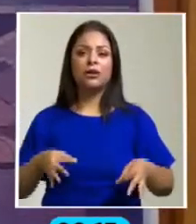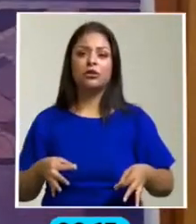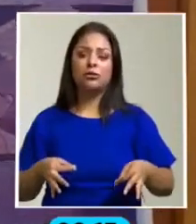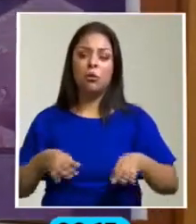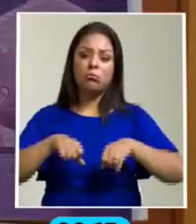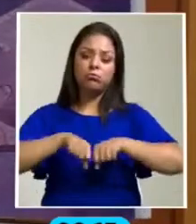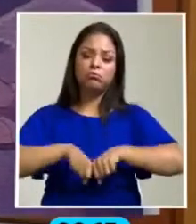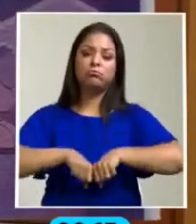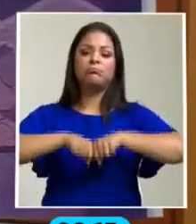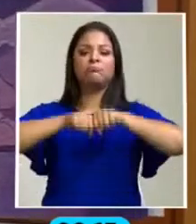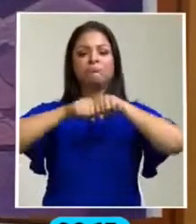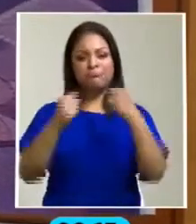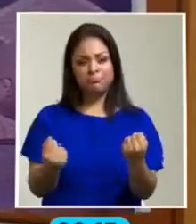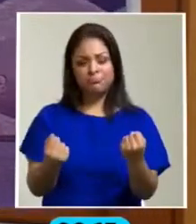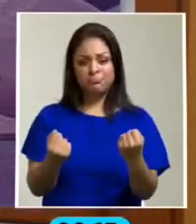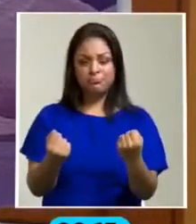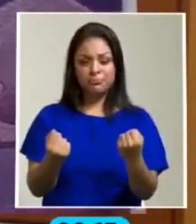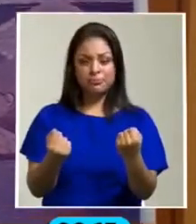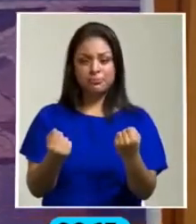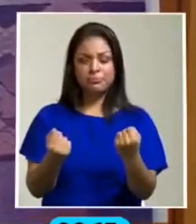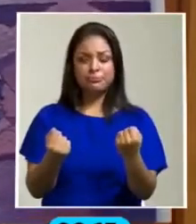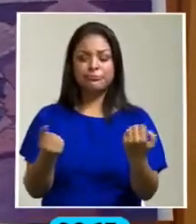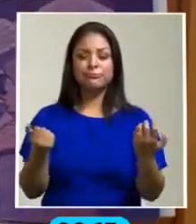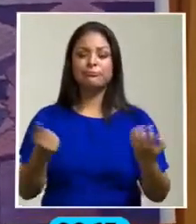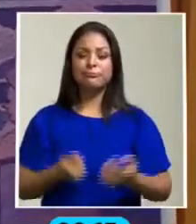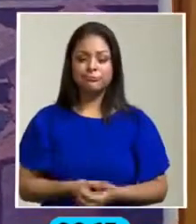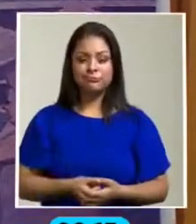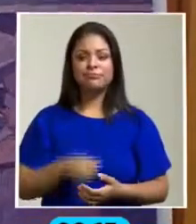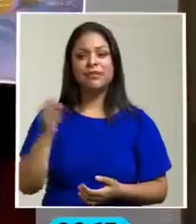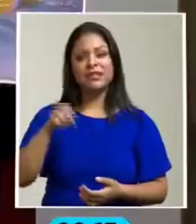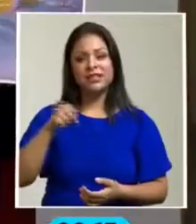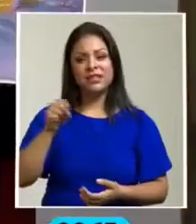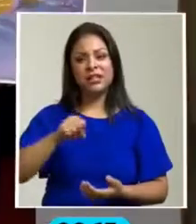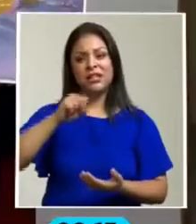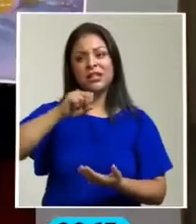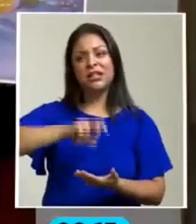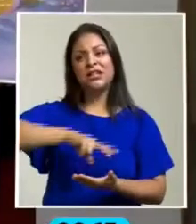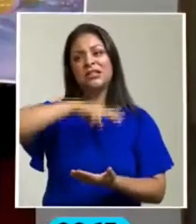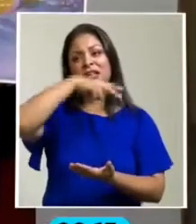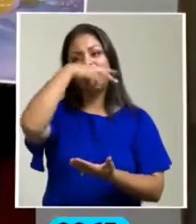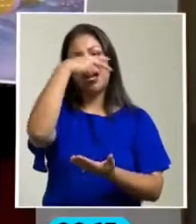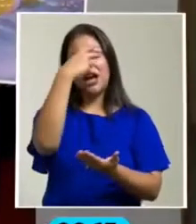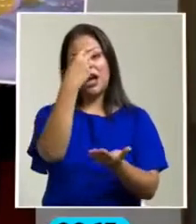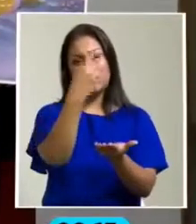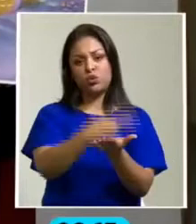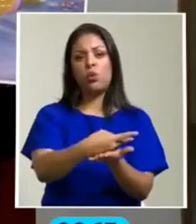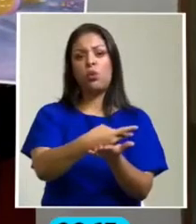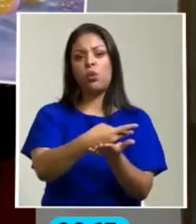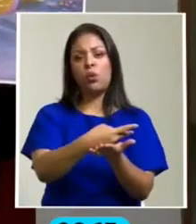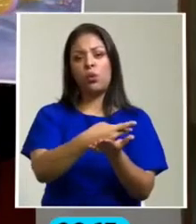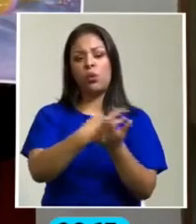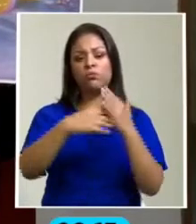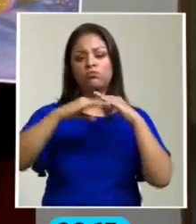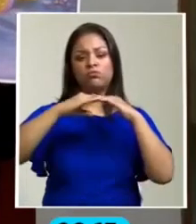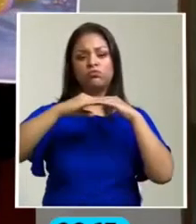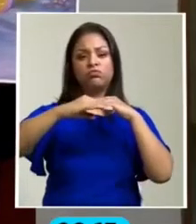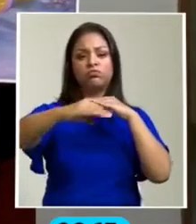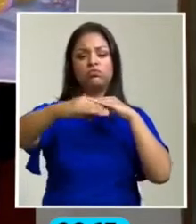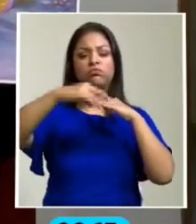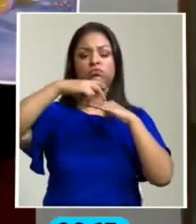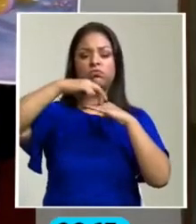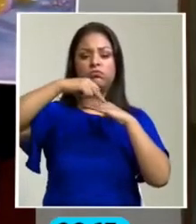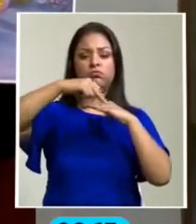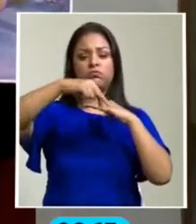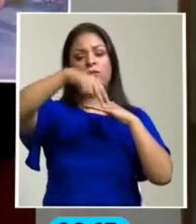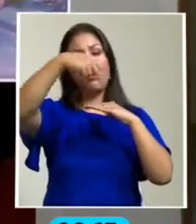partió en dos. Sí, niña Carla, se cayó de la tarima. ¡Qué triste, pobrecita! ¿Cómo